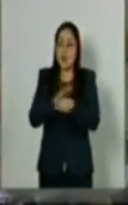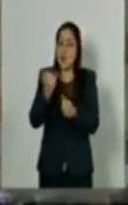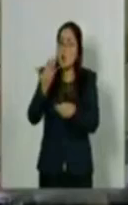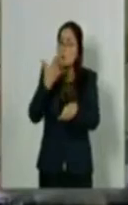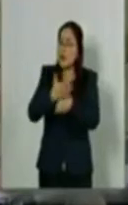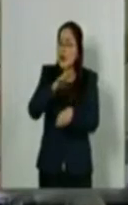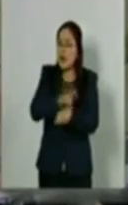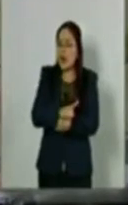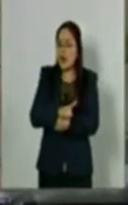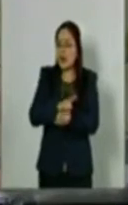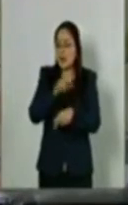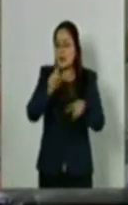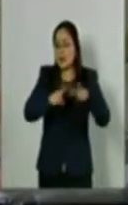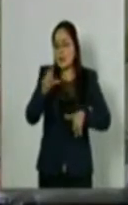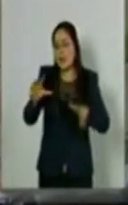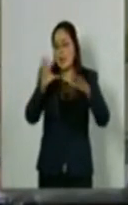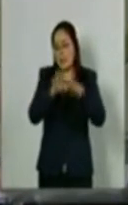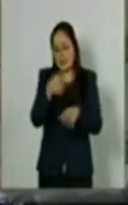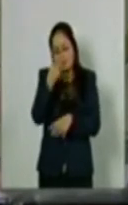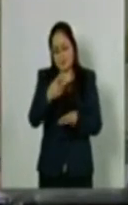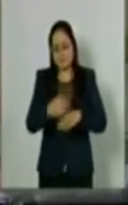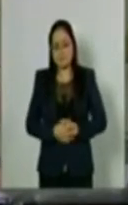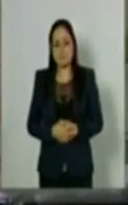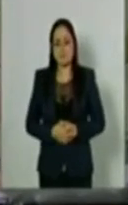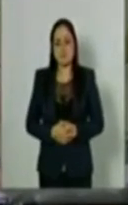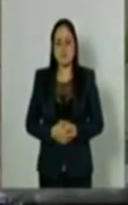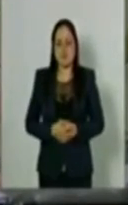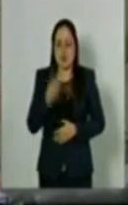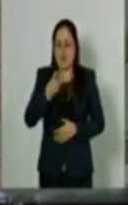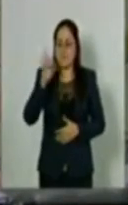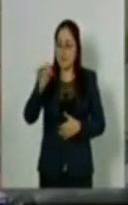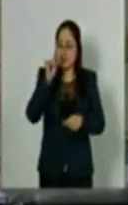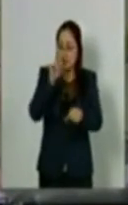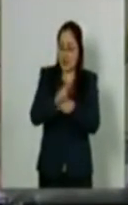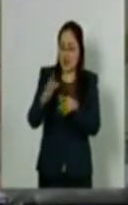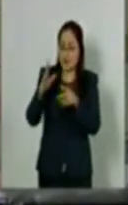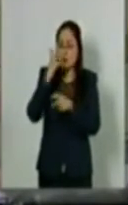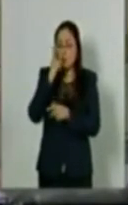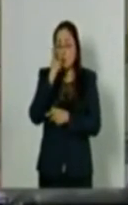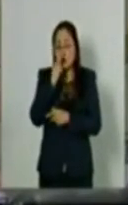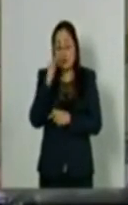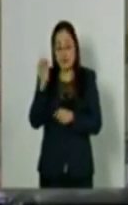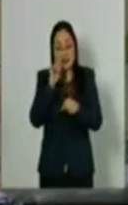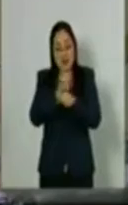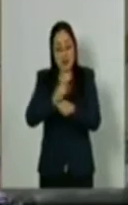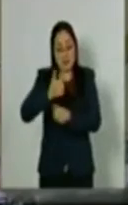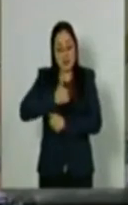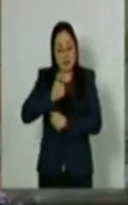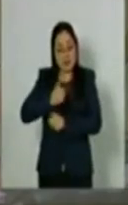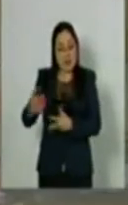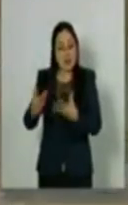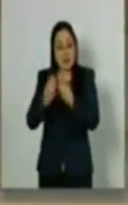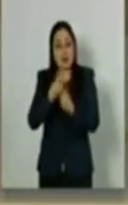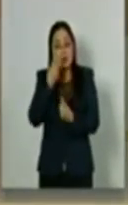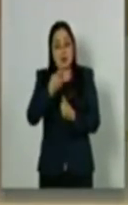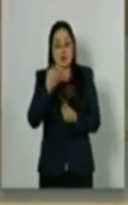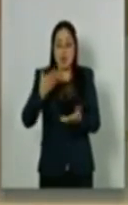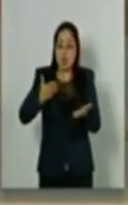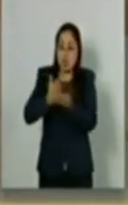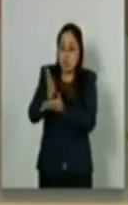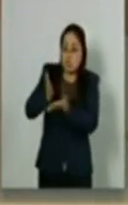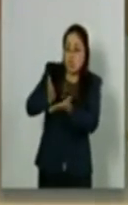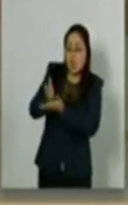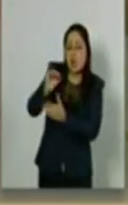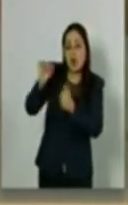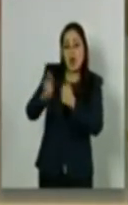penales según corresponda. Las fuerzas federales, Policía Federal y Fuerzas Armadas tienen prohibido intervenir en